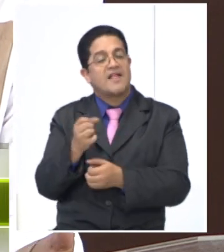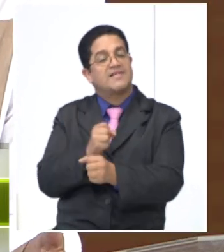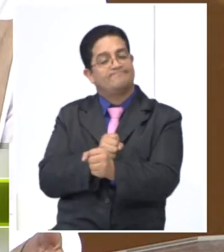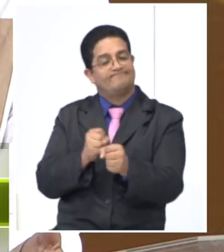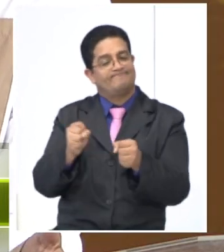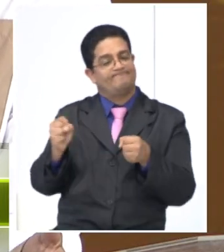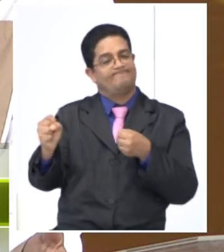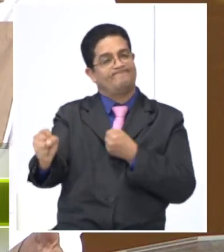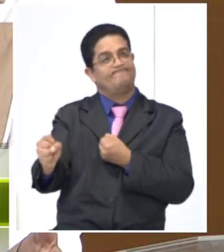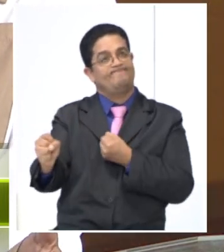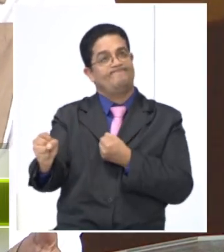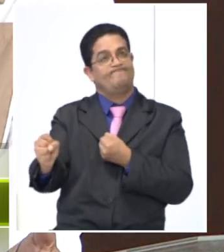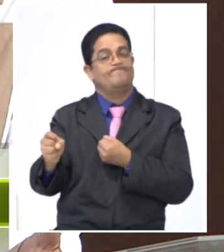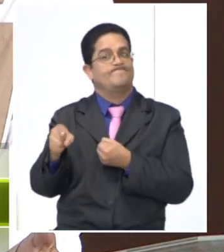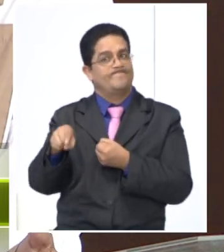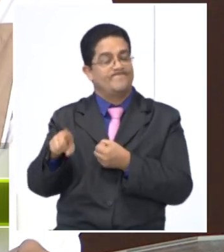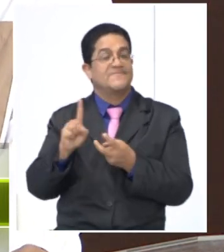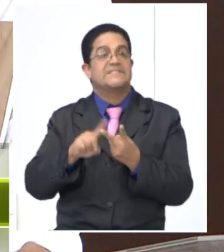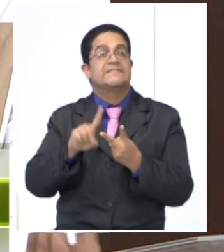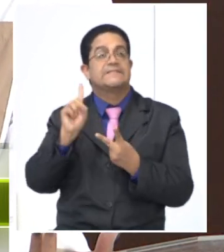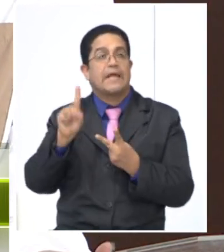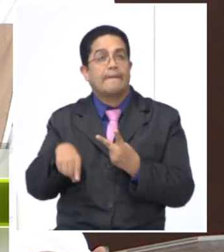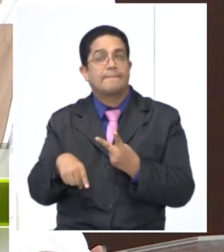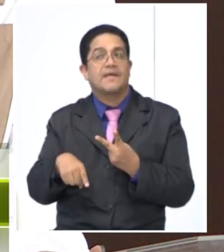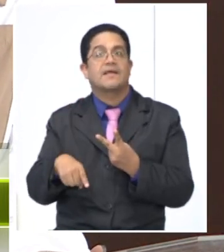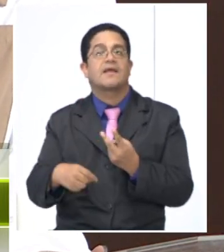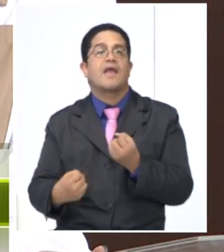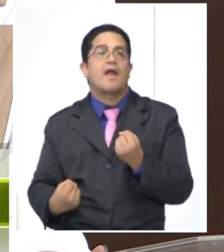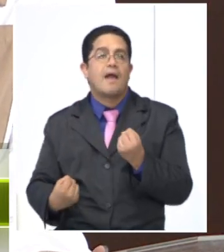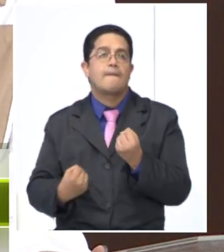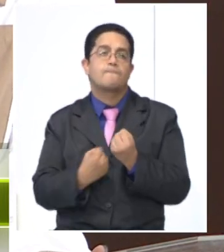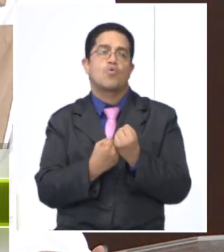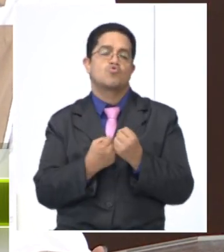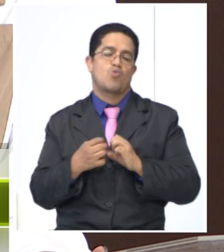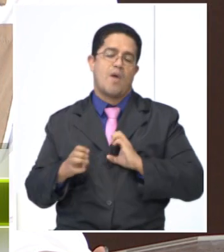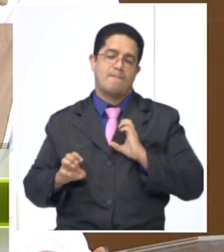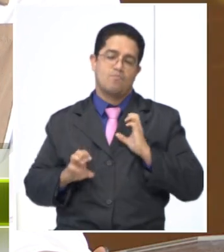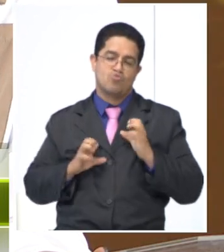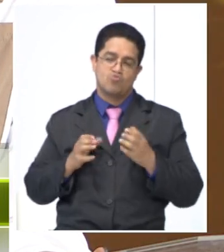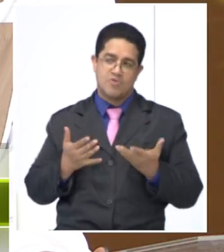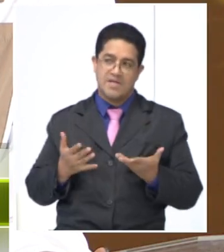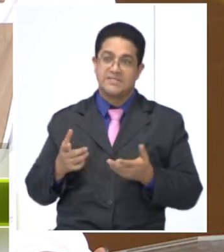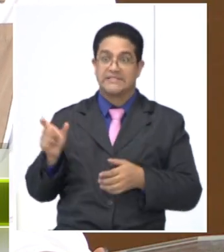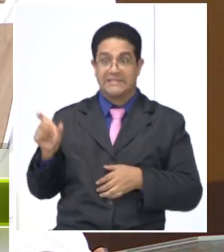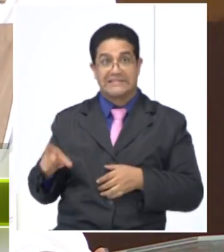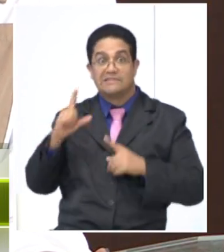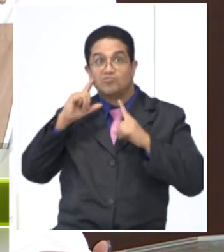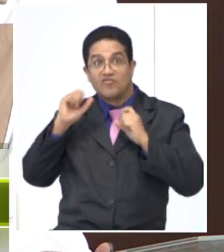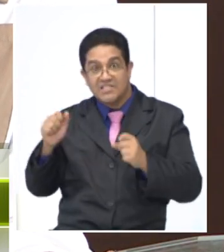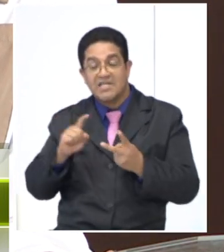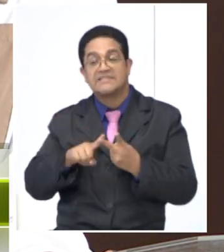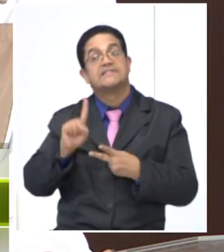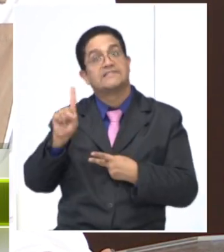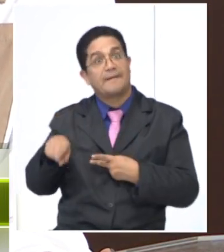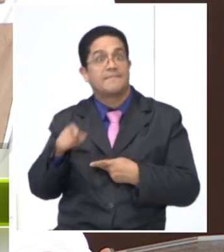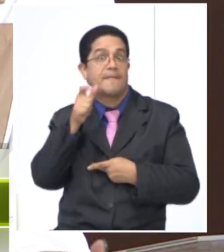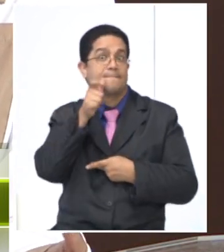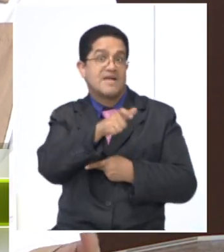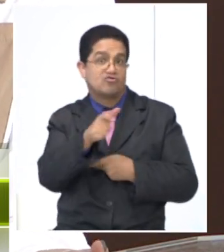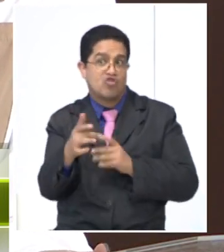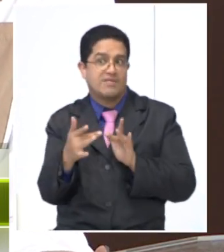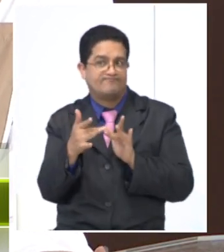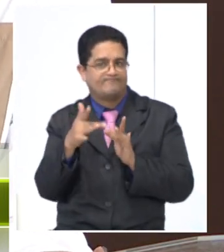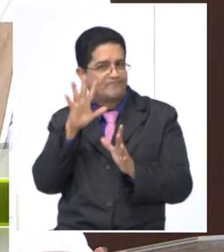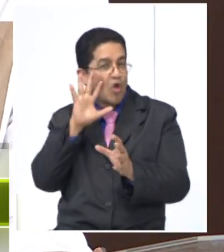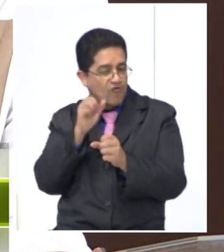en el zapato de los otros y además tener apoyo emocional, no solamente de profesionales, sino que también de personas cercanas en las cuales confiamos,